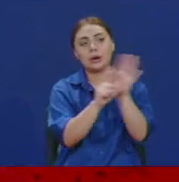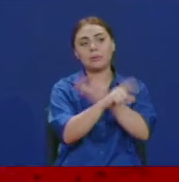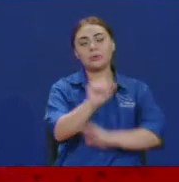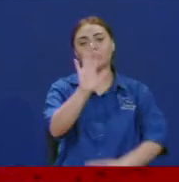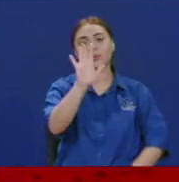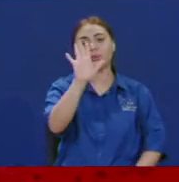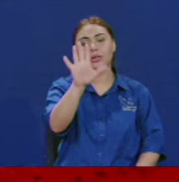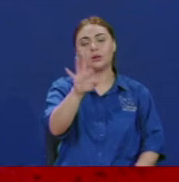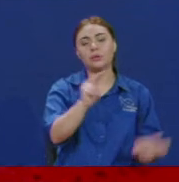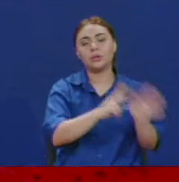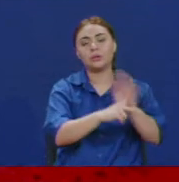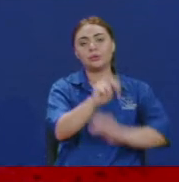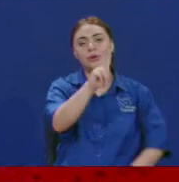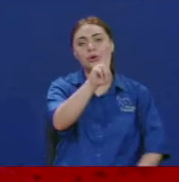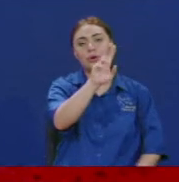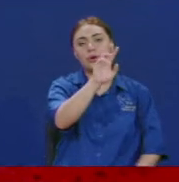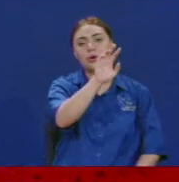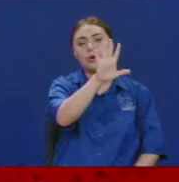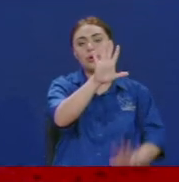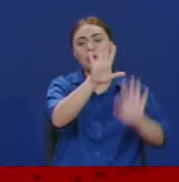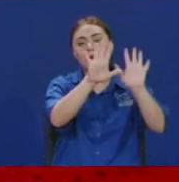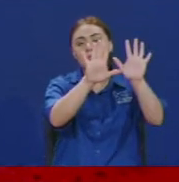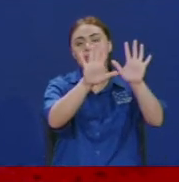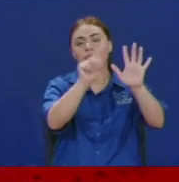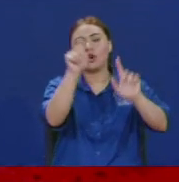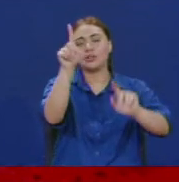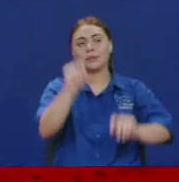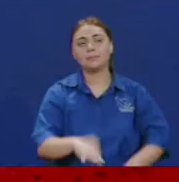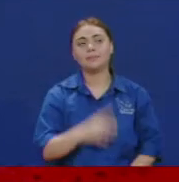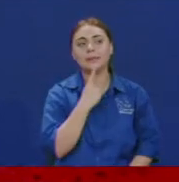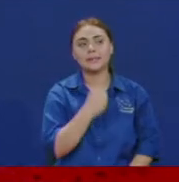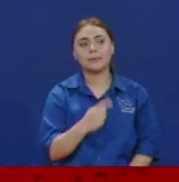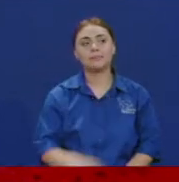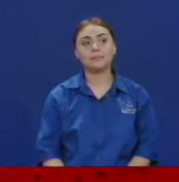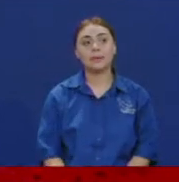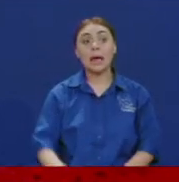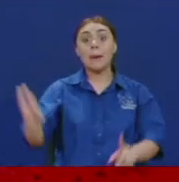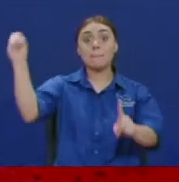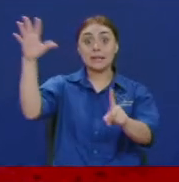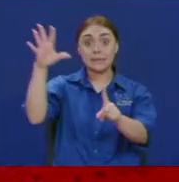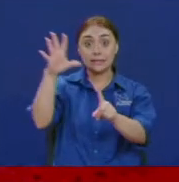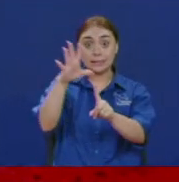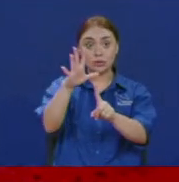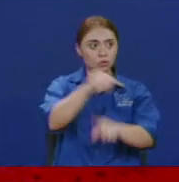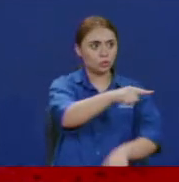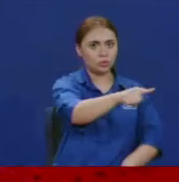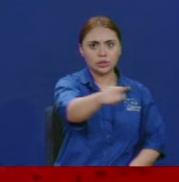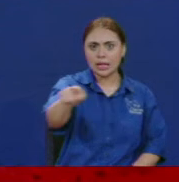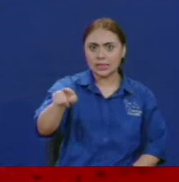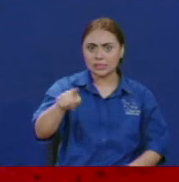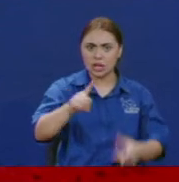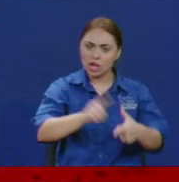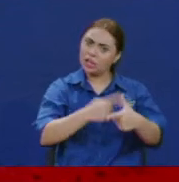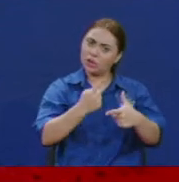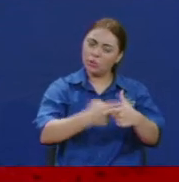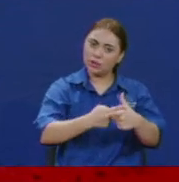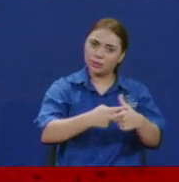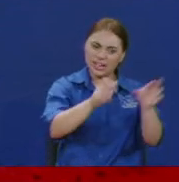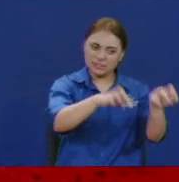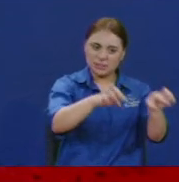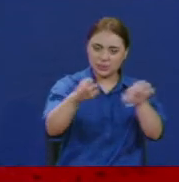Bienaventurados seréis cuando os insulten y